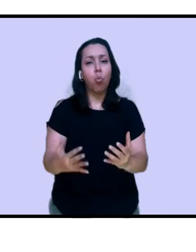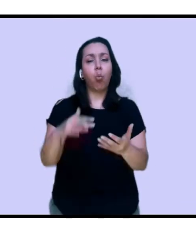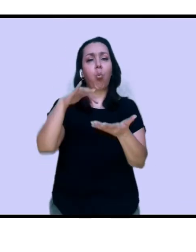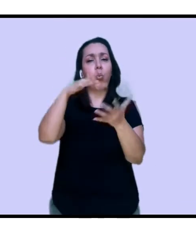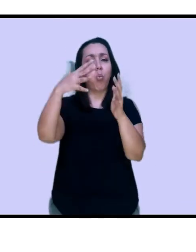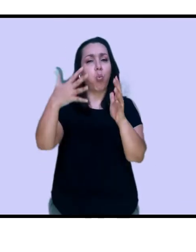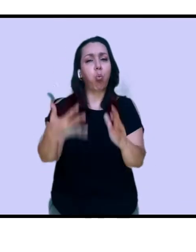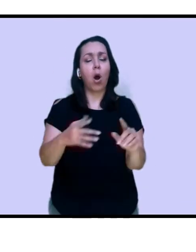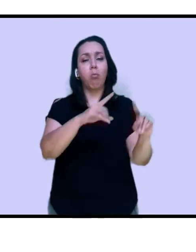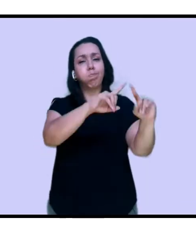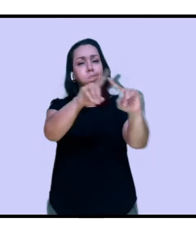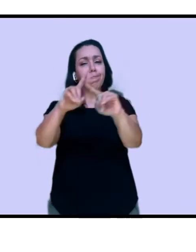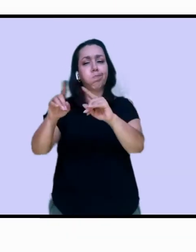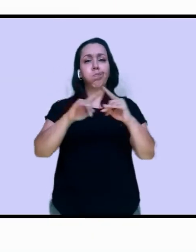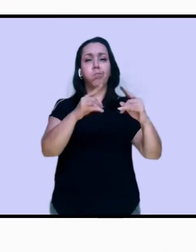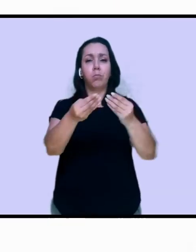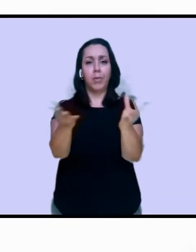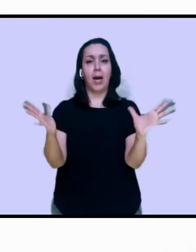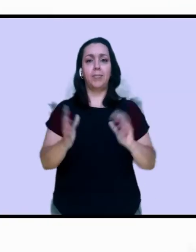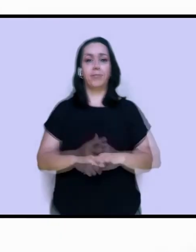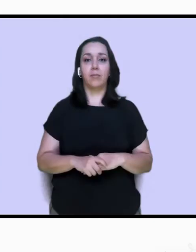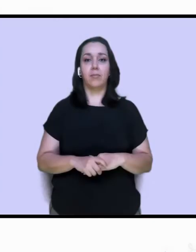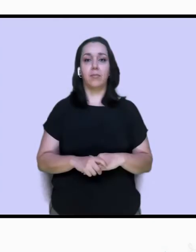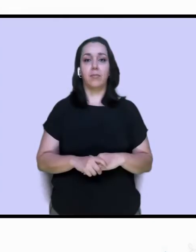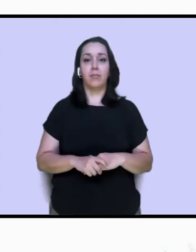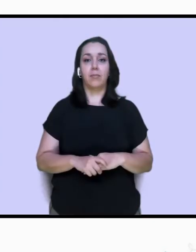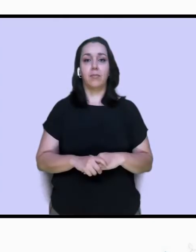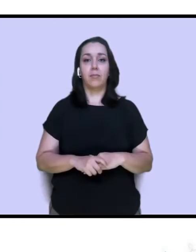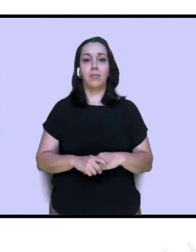la comunidad educativa en general.